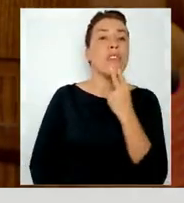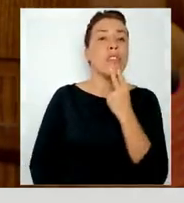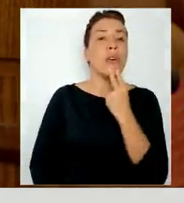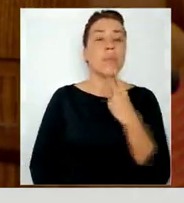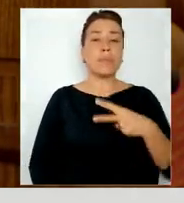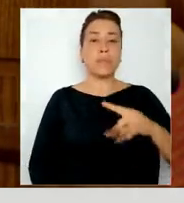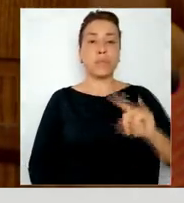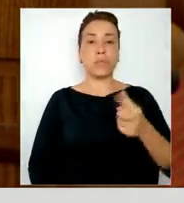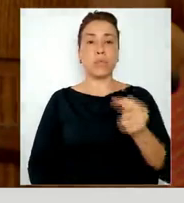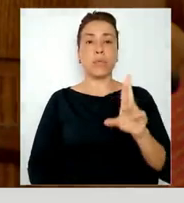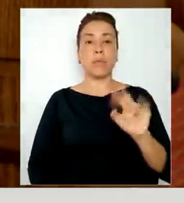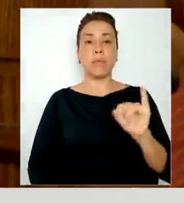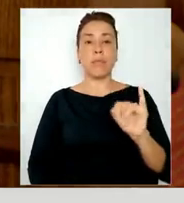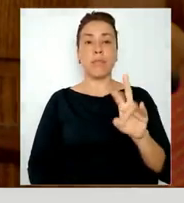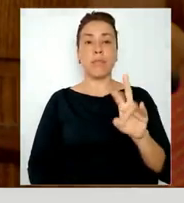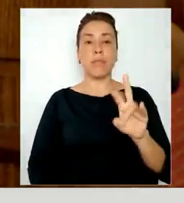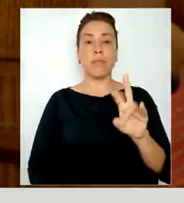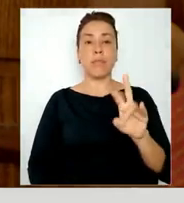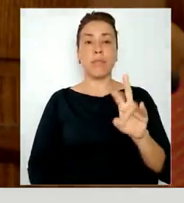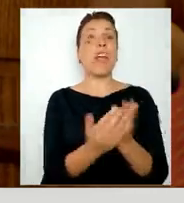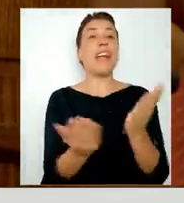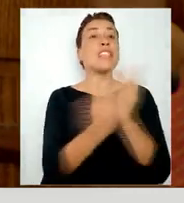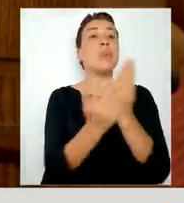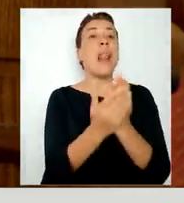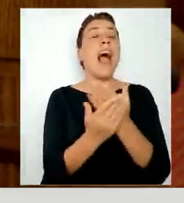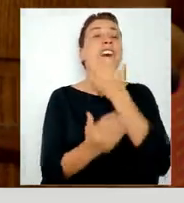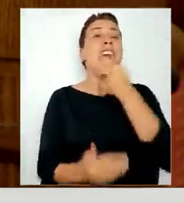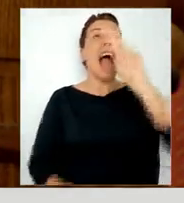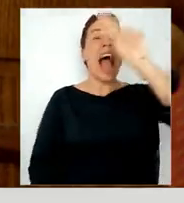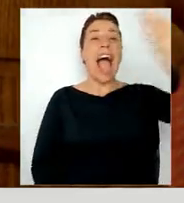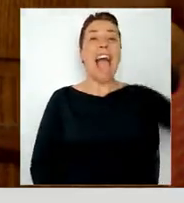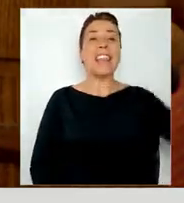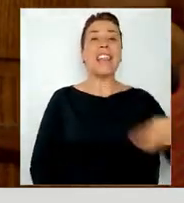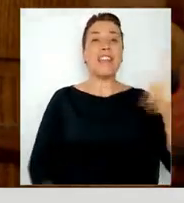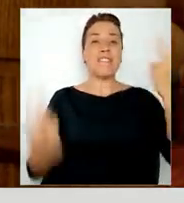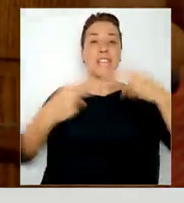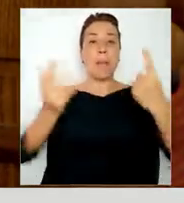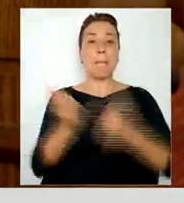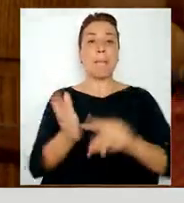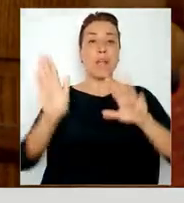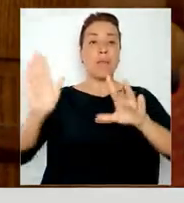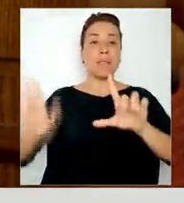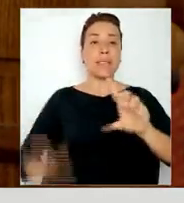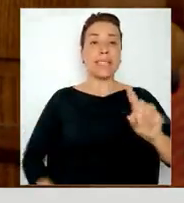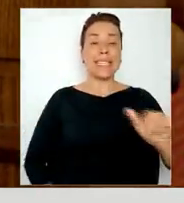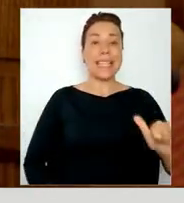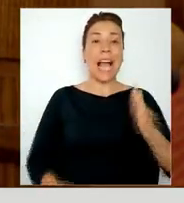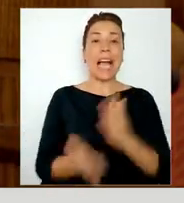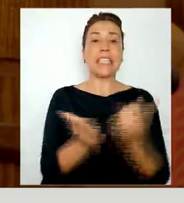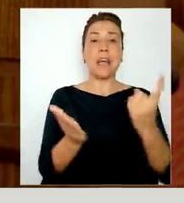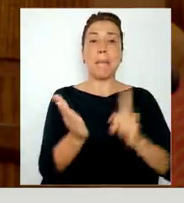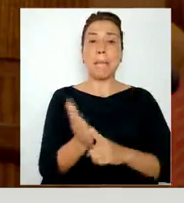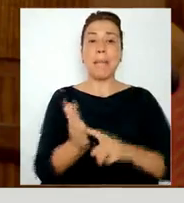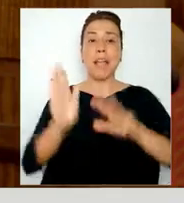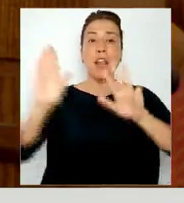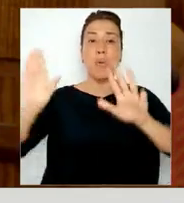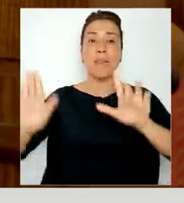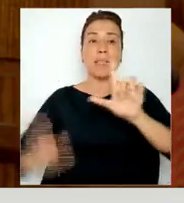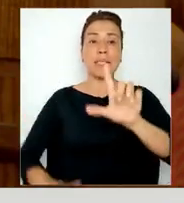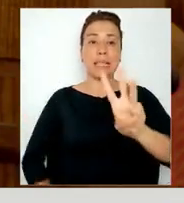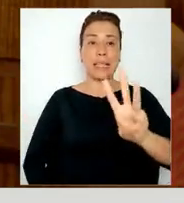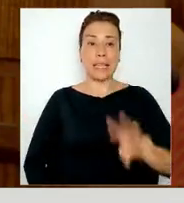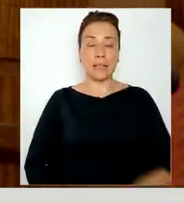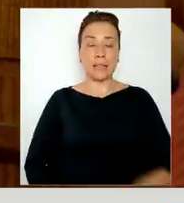en la escuela de Bellas Artes de Viña del Mar desde 1966 hasta 1973 y posteriormente